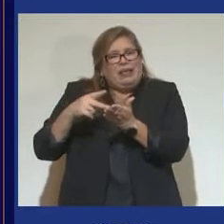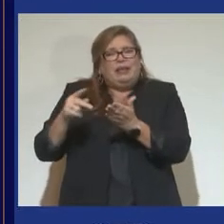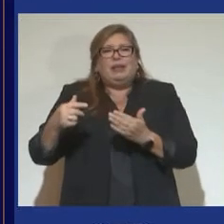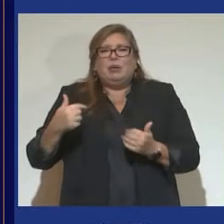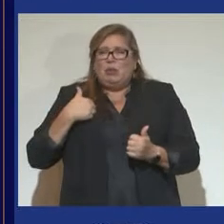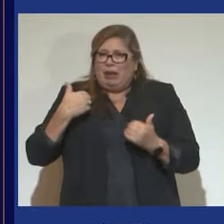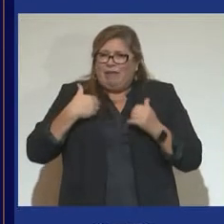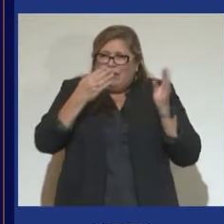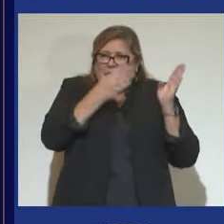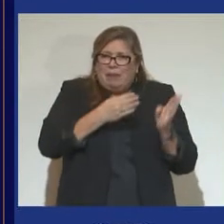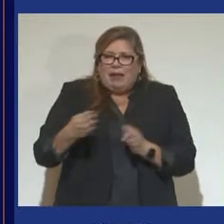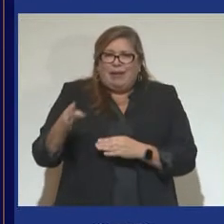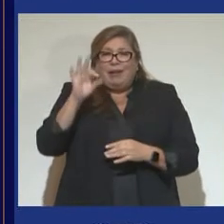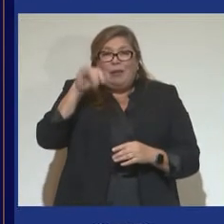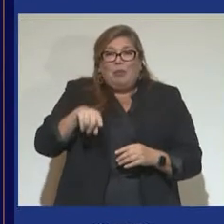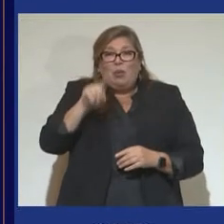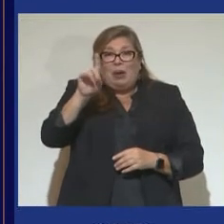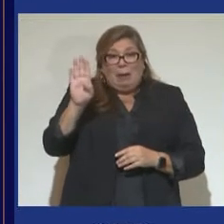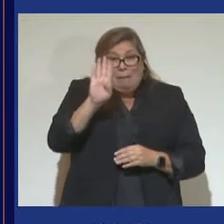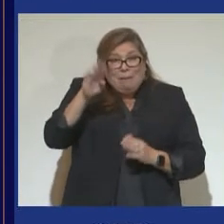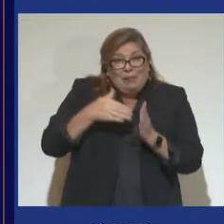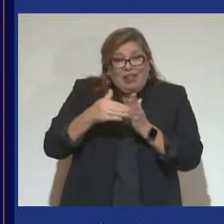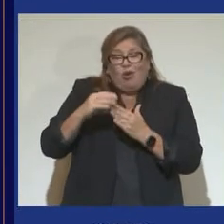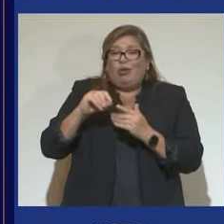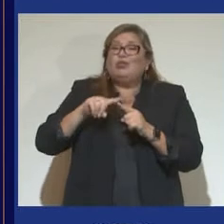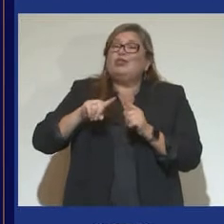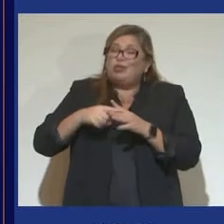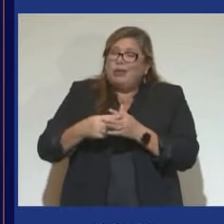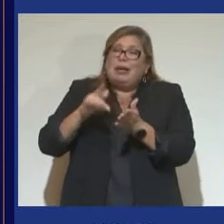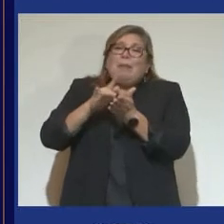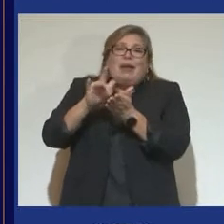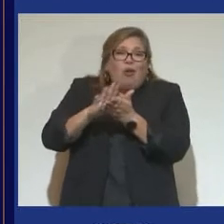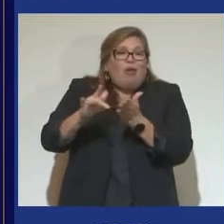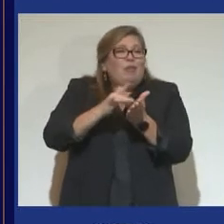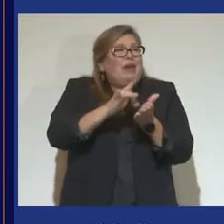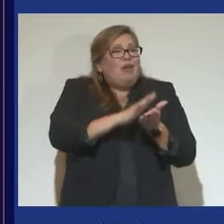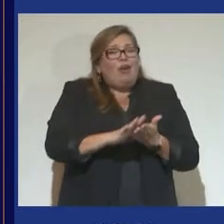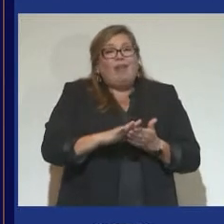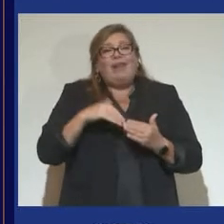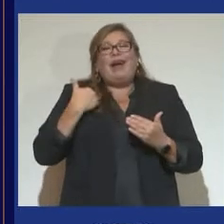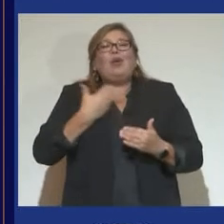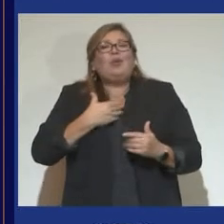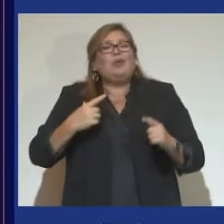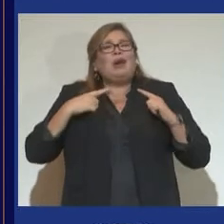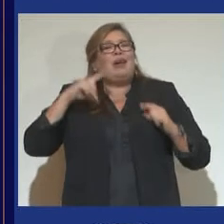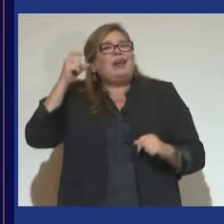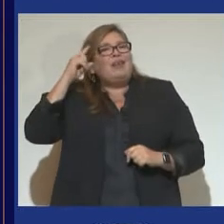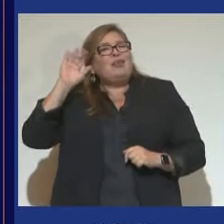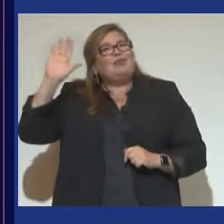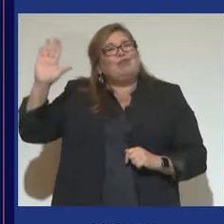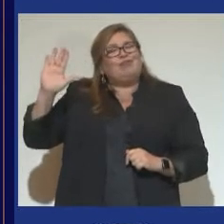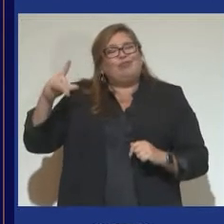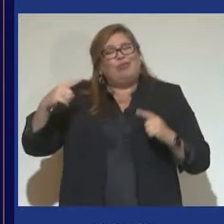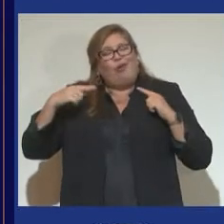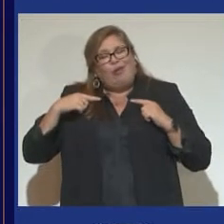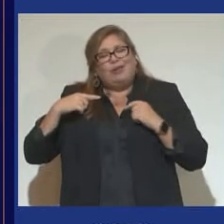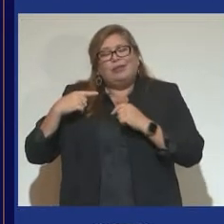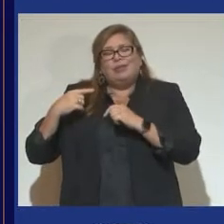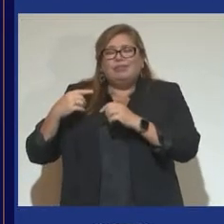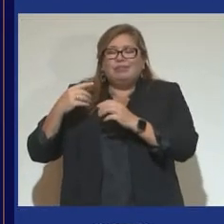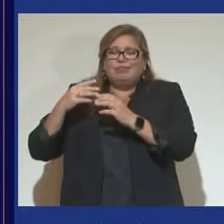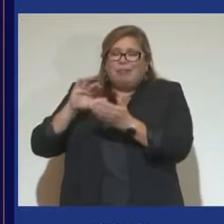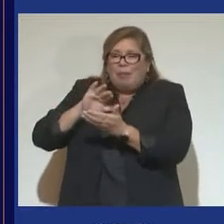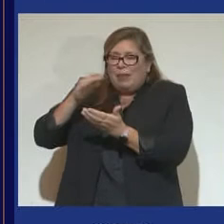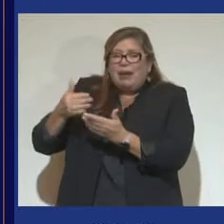era de 9.1 mil millones y ese era el plan de empezar a bajar a pagar no solamente nuestras obligaciones y obligaciones inmediatas